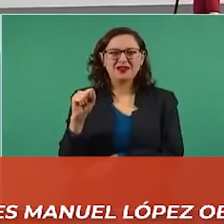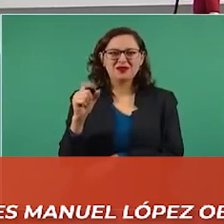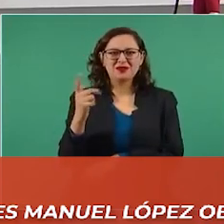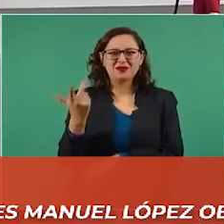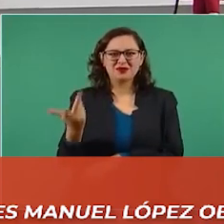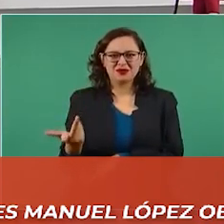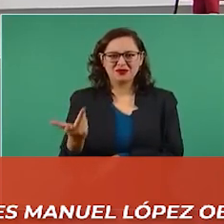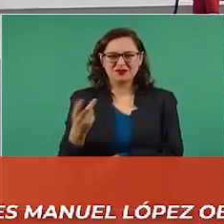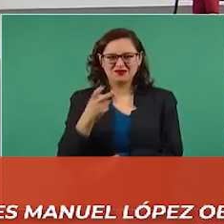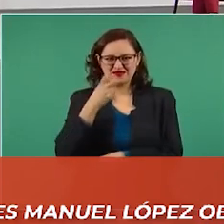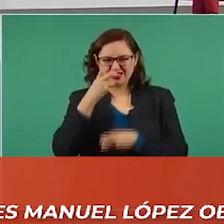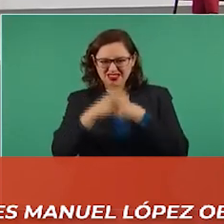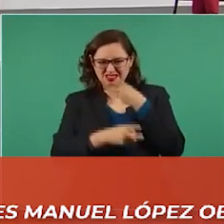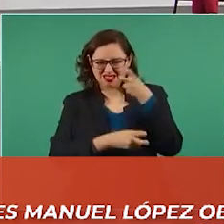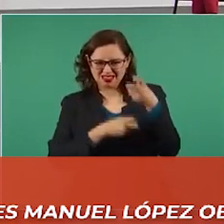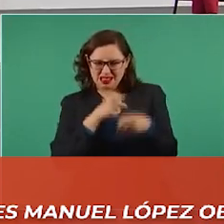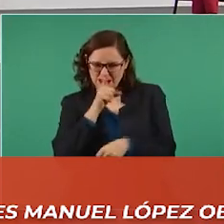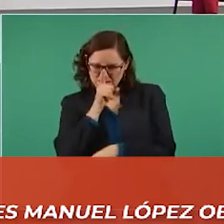una calumnia.